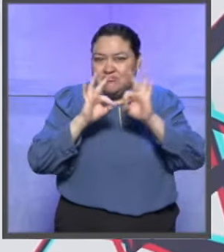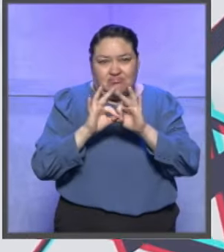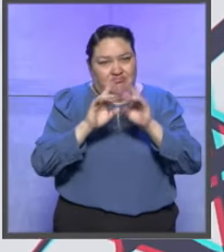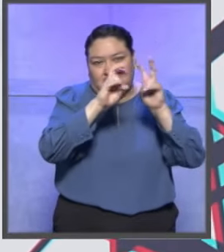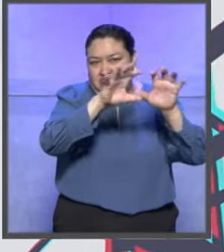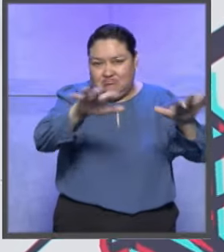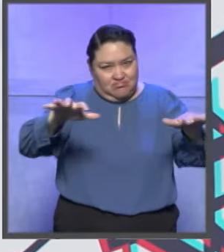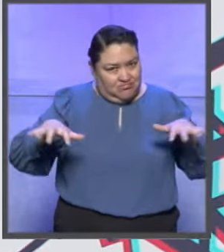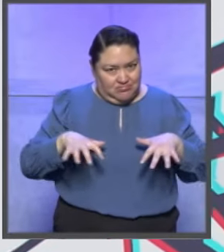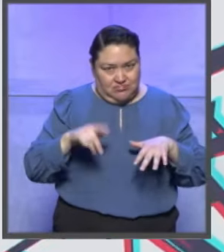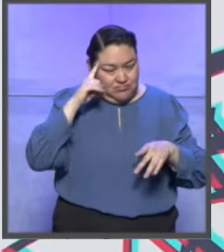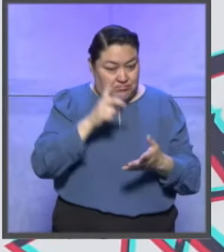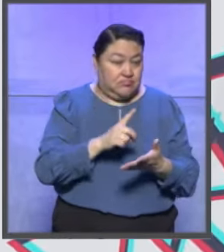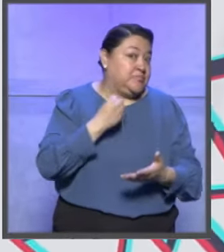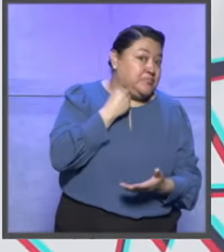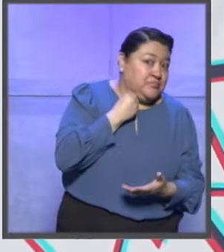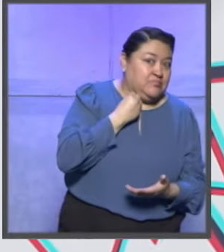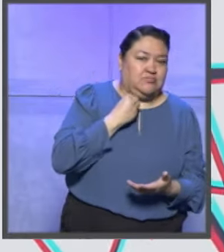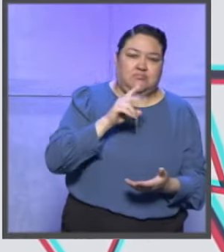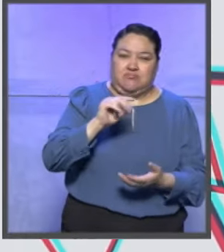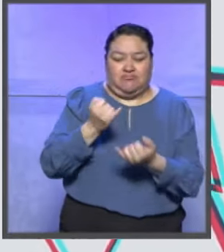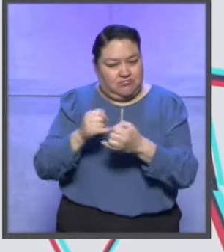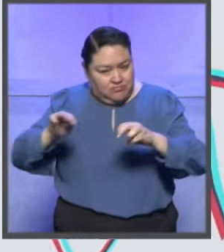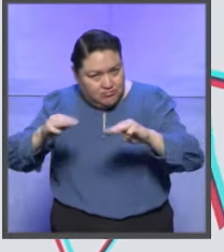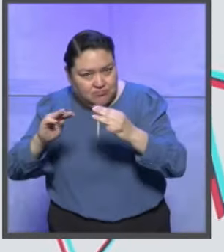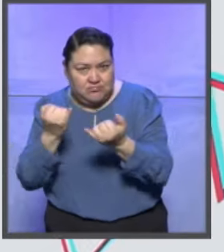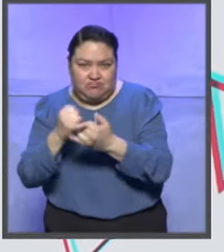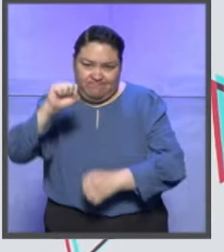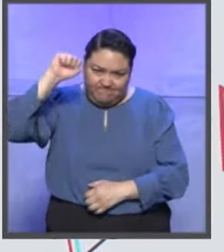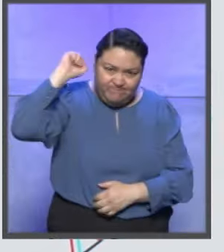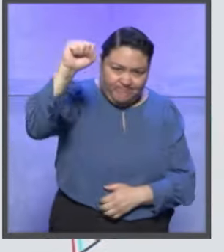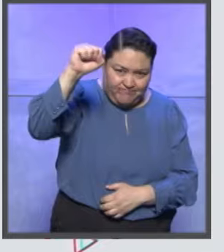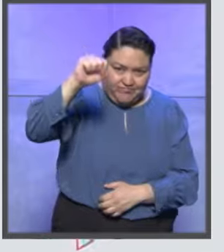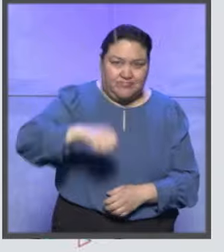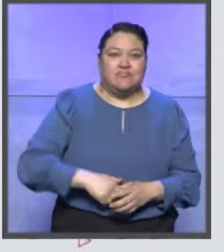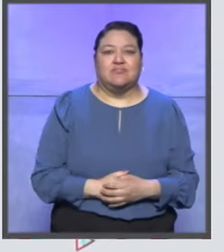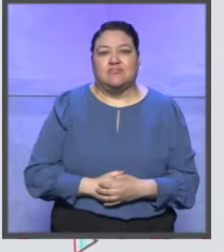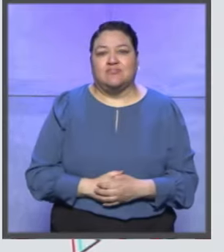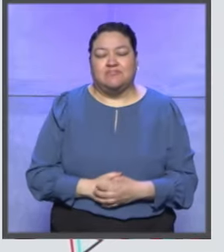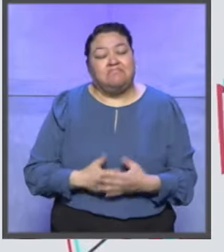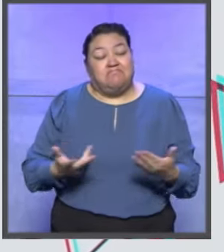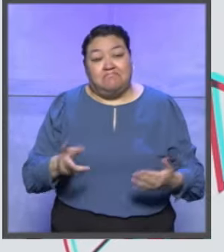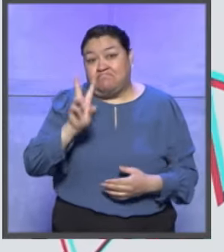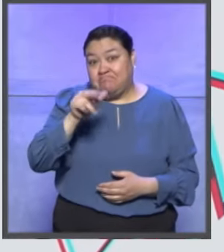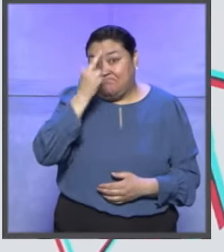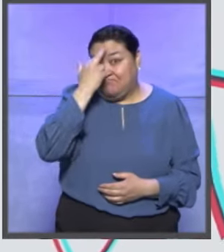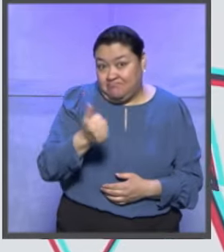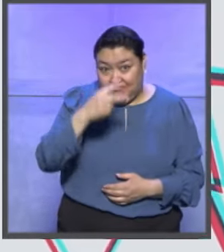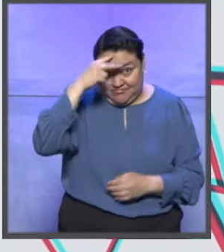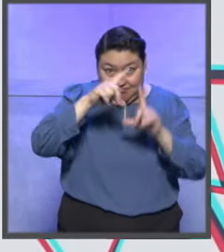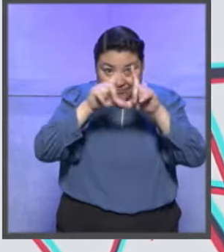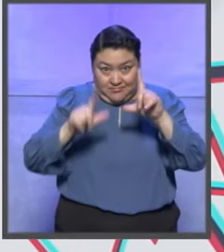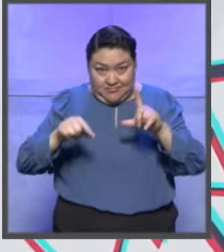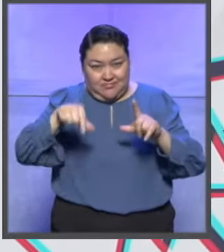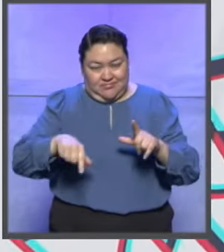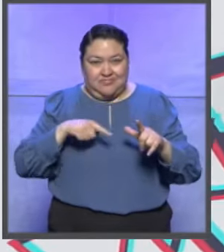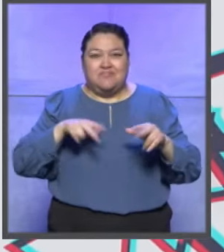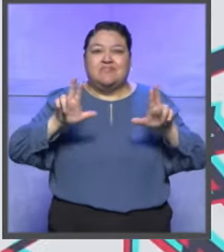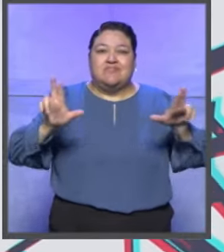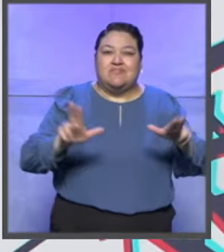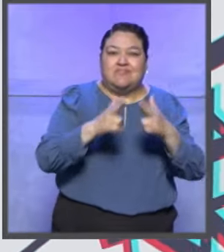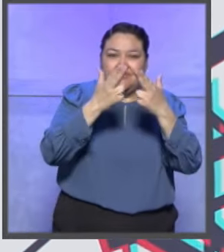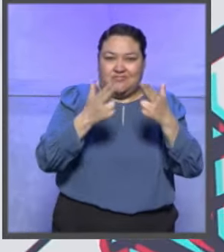del feminismo están en distintas áreas, no solo en el derecho, también en la música. Bueno, pues ahí nos estás dejando ver que, bueno,